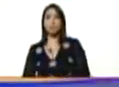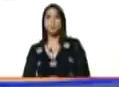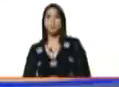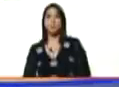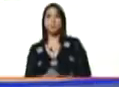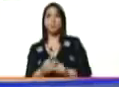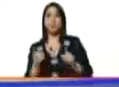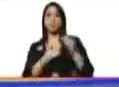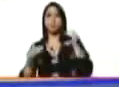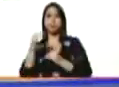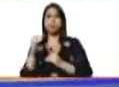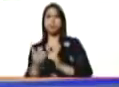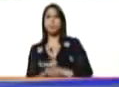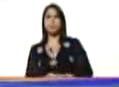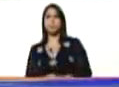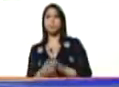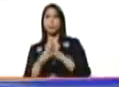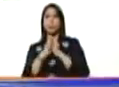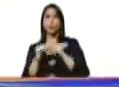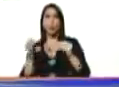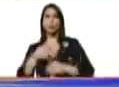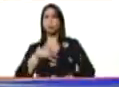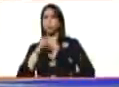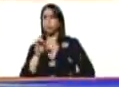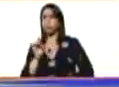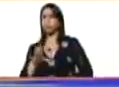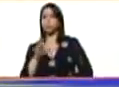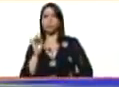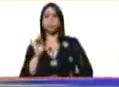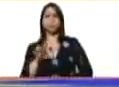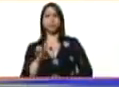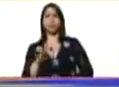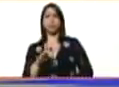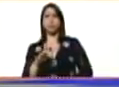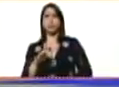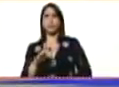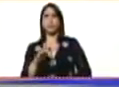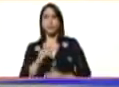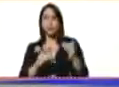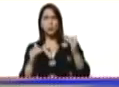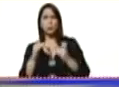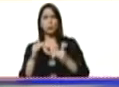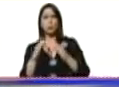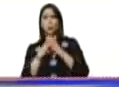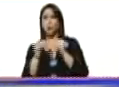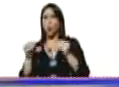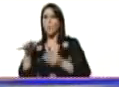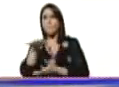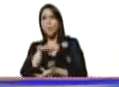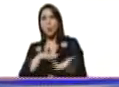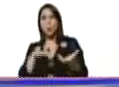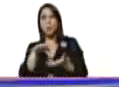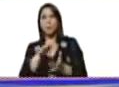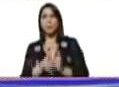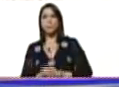para superar todos los sufrires, todos los dolores y todas las circunstancias